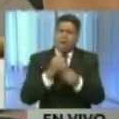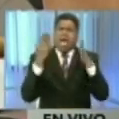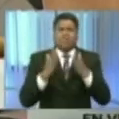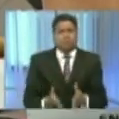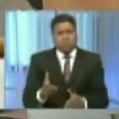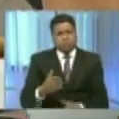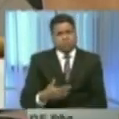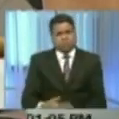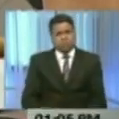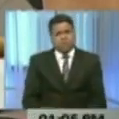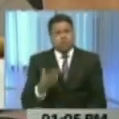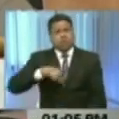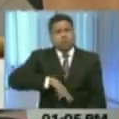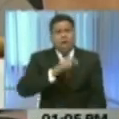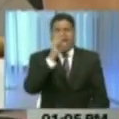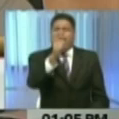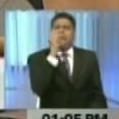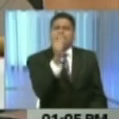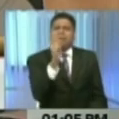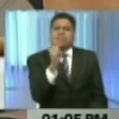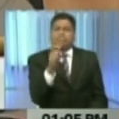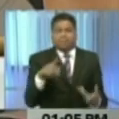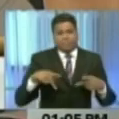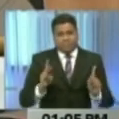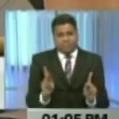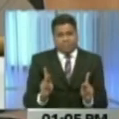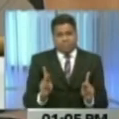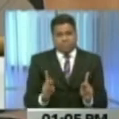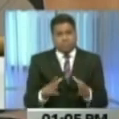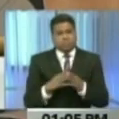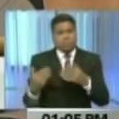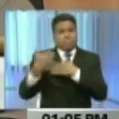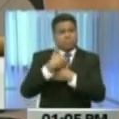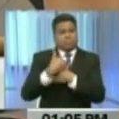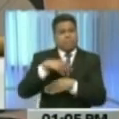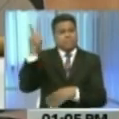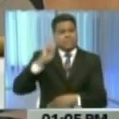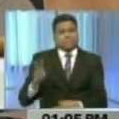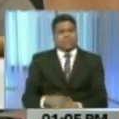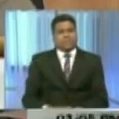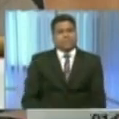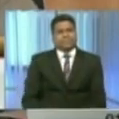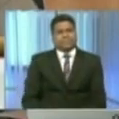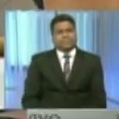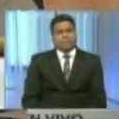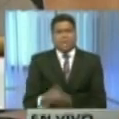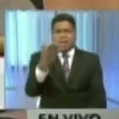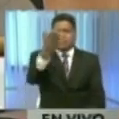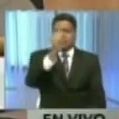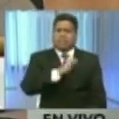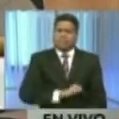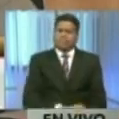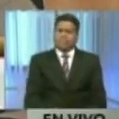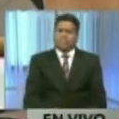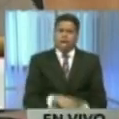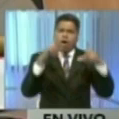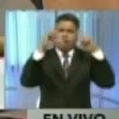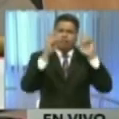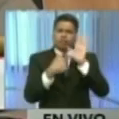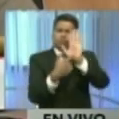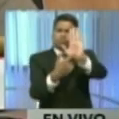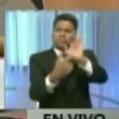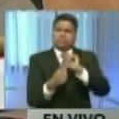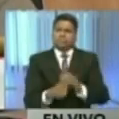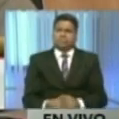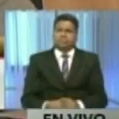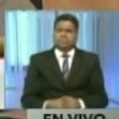nosotros jamás permitiremos la intervención de Venezuela. Ahí está nuevamente la foto, el